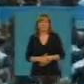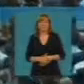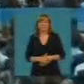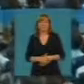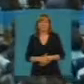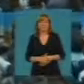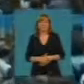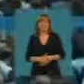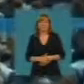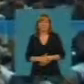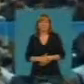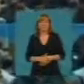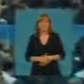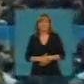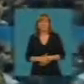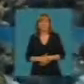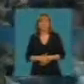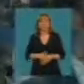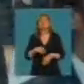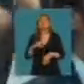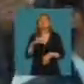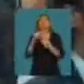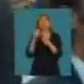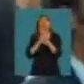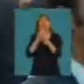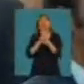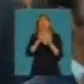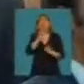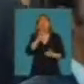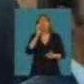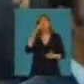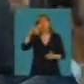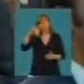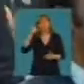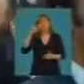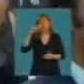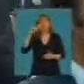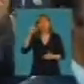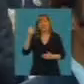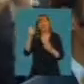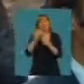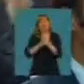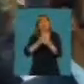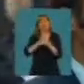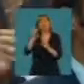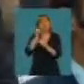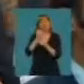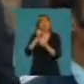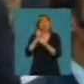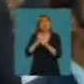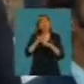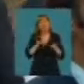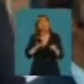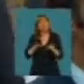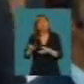Doctor Carlos Alfonso Tomada, Ministro de Trabajo, Empleo y Seguridad Social.